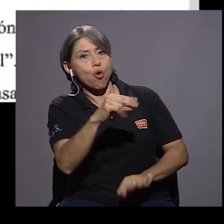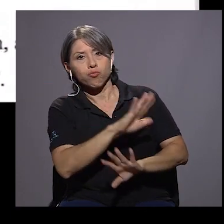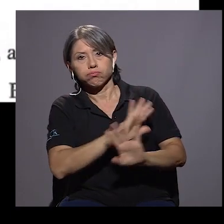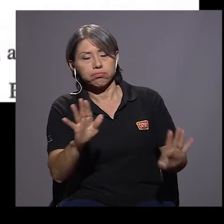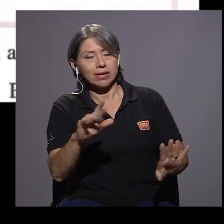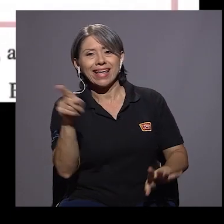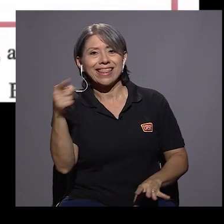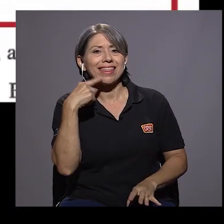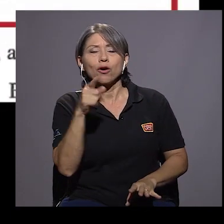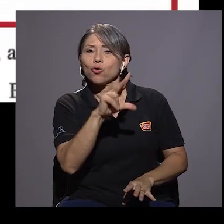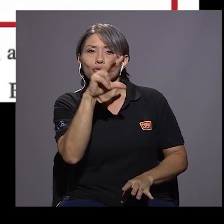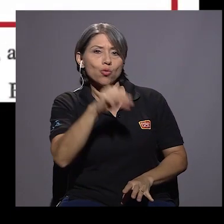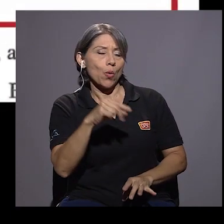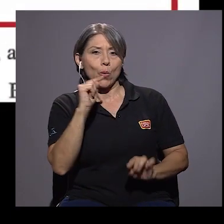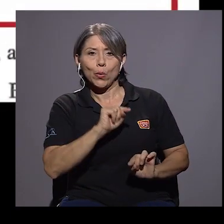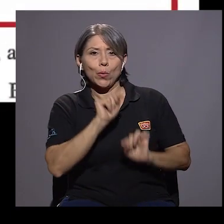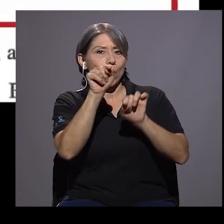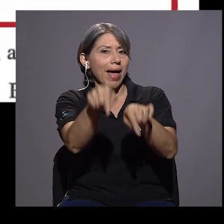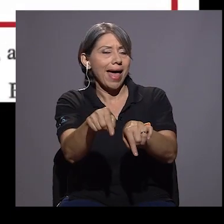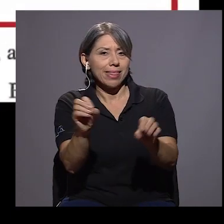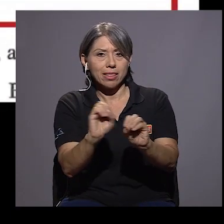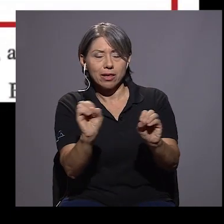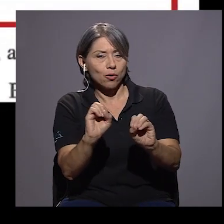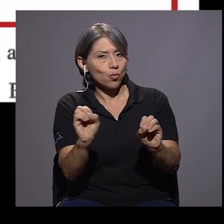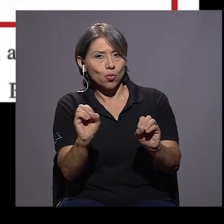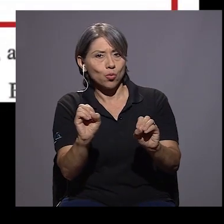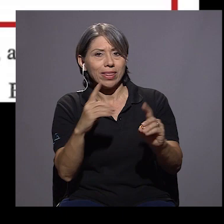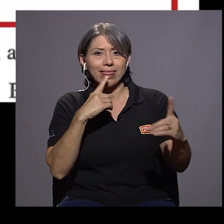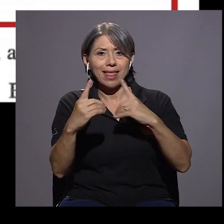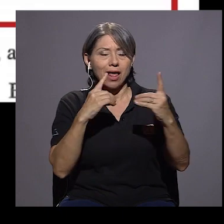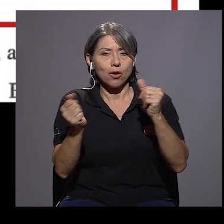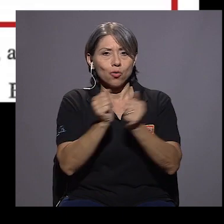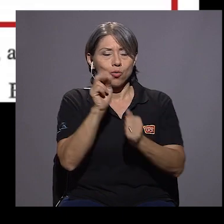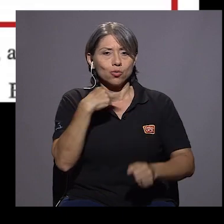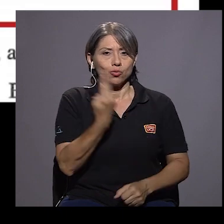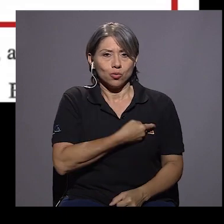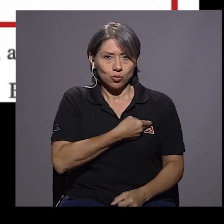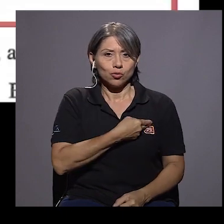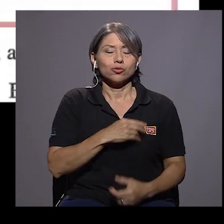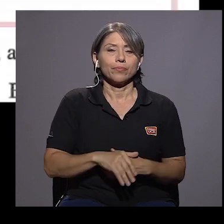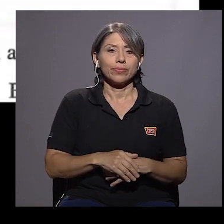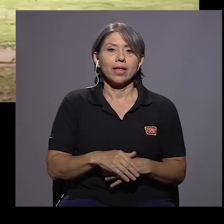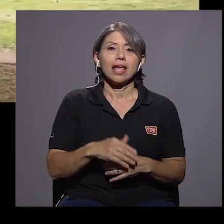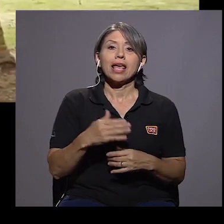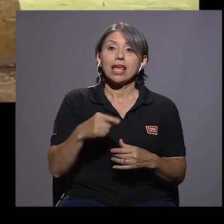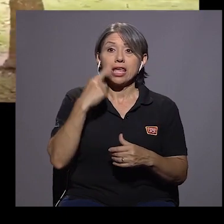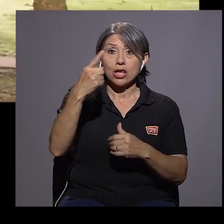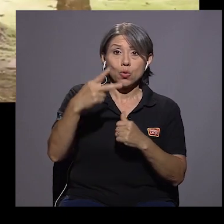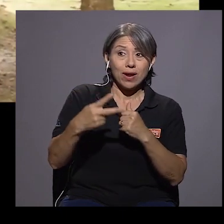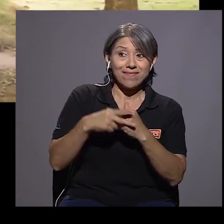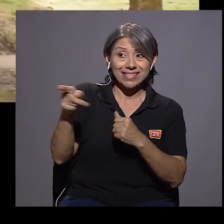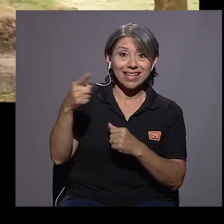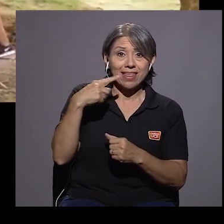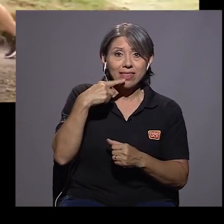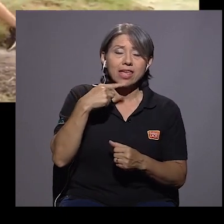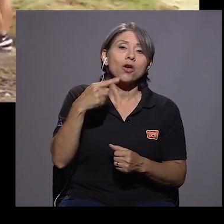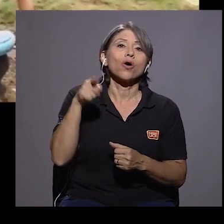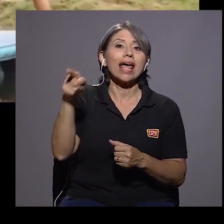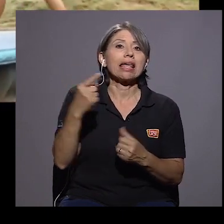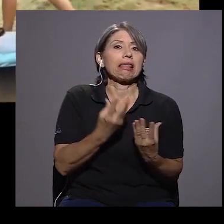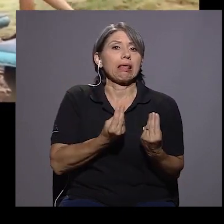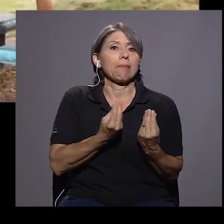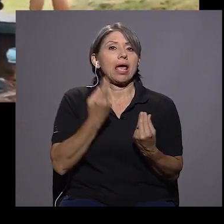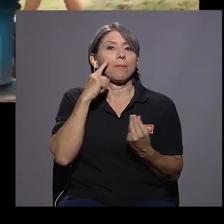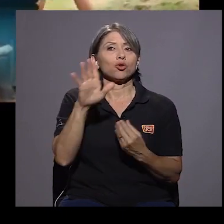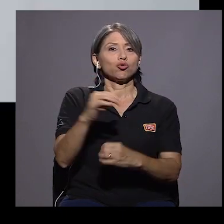y rotundamente dijo que no asistiría a ningún diálogo con nosotros, y en una instancia mencionó